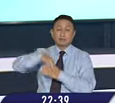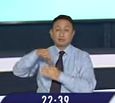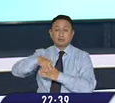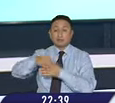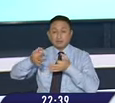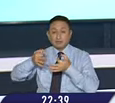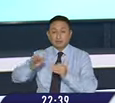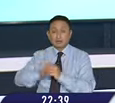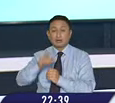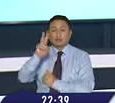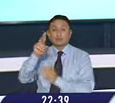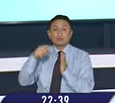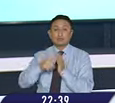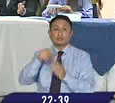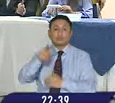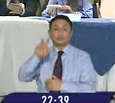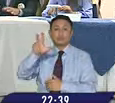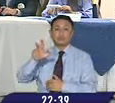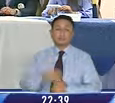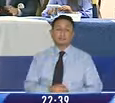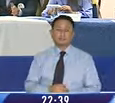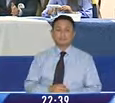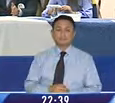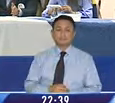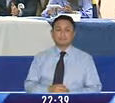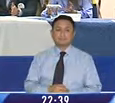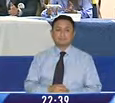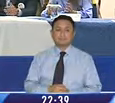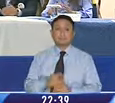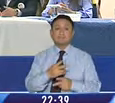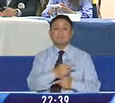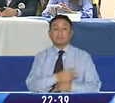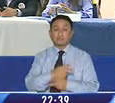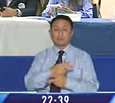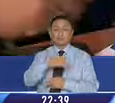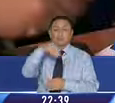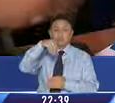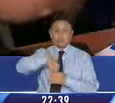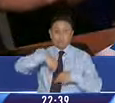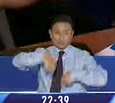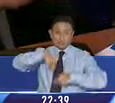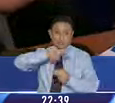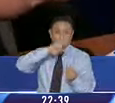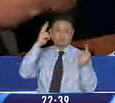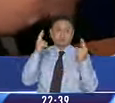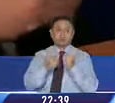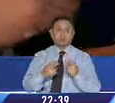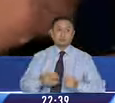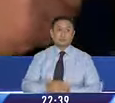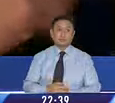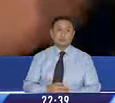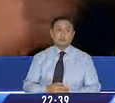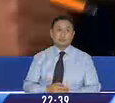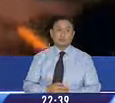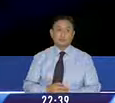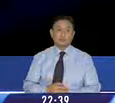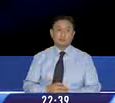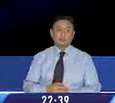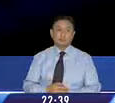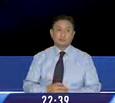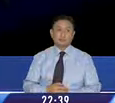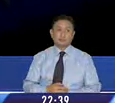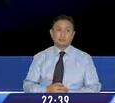de 2023. El Pleno del Consejo Nacional Electoral aprobó las reformas al reglamento de debates para realizarse